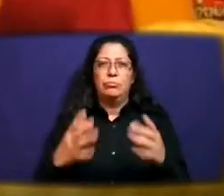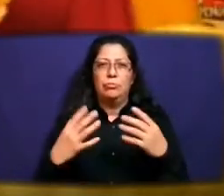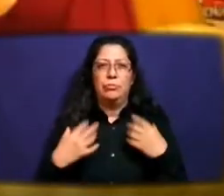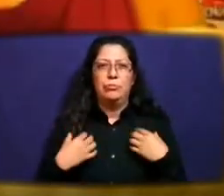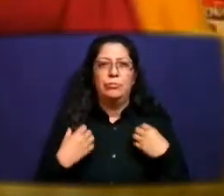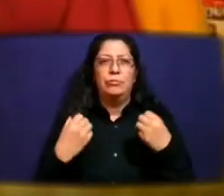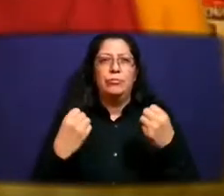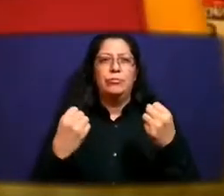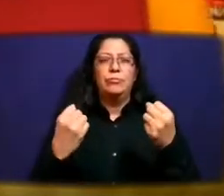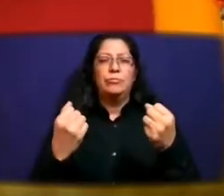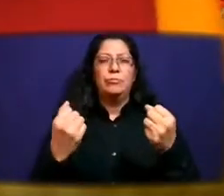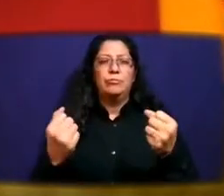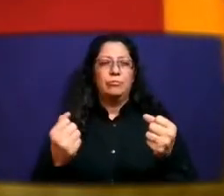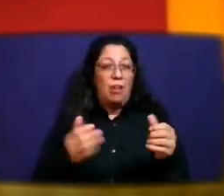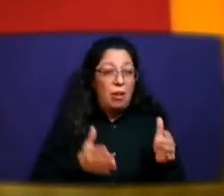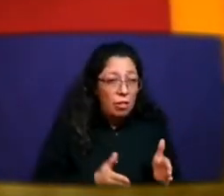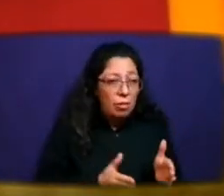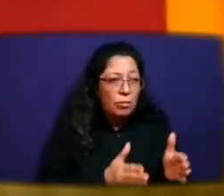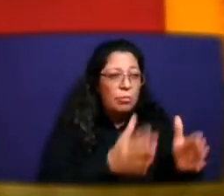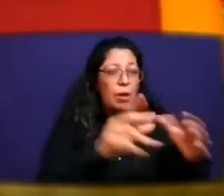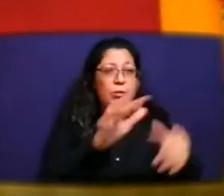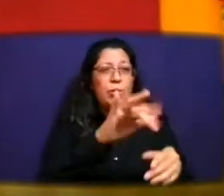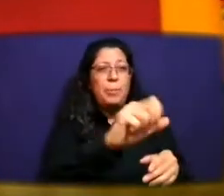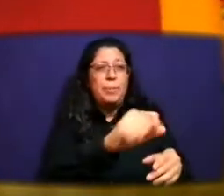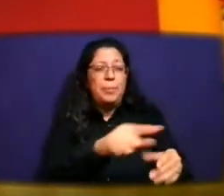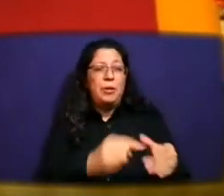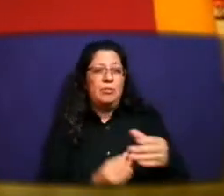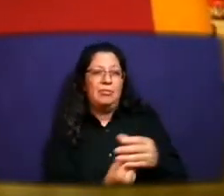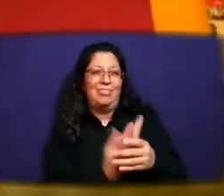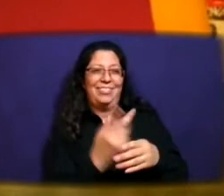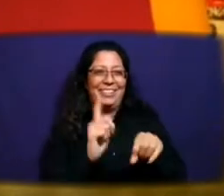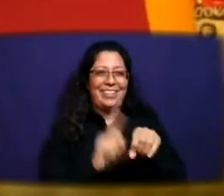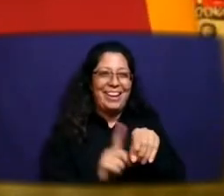Planta tomates en los baches.